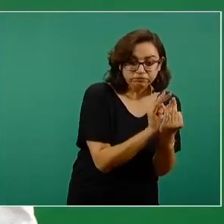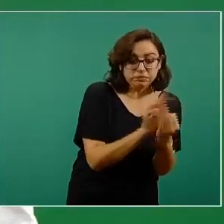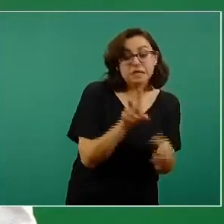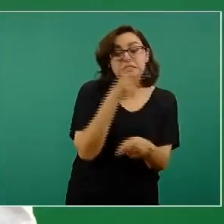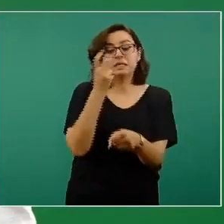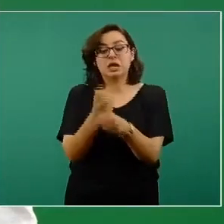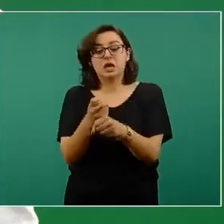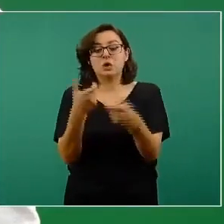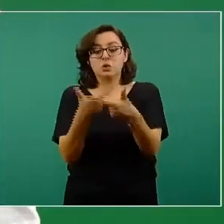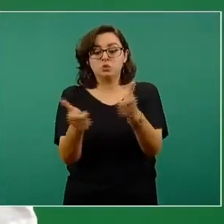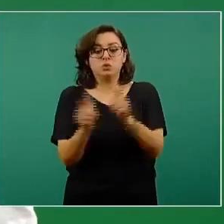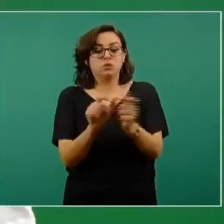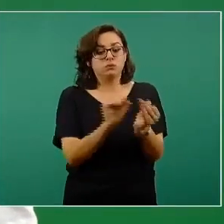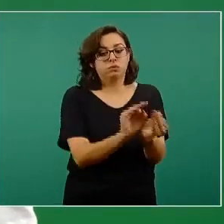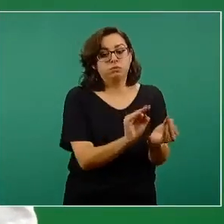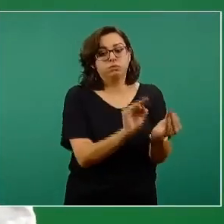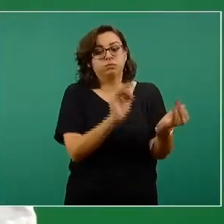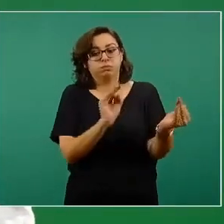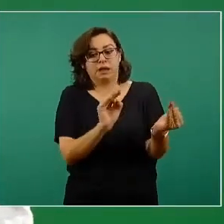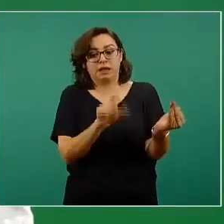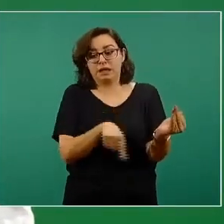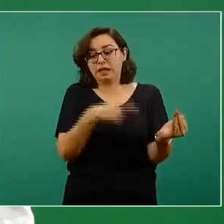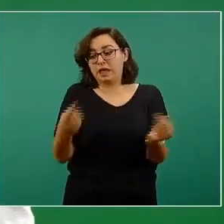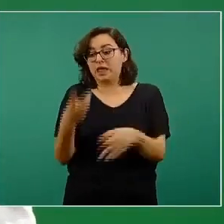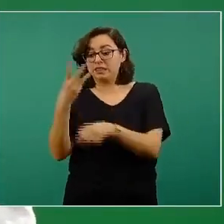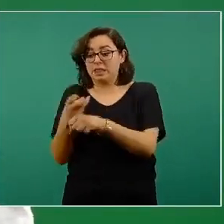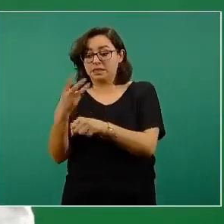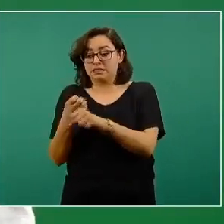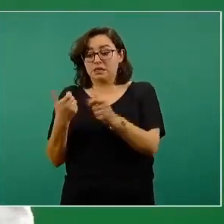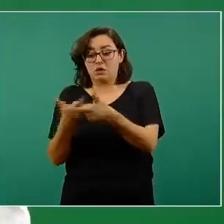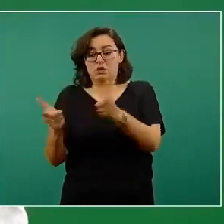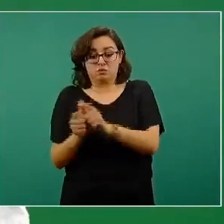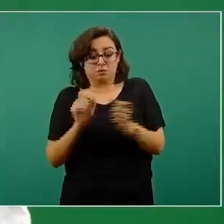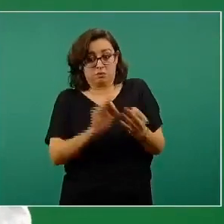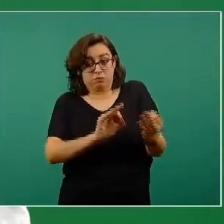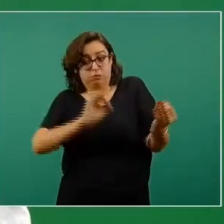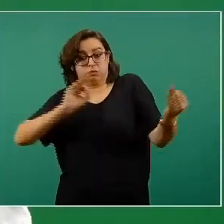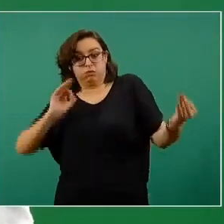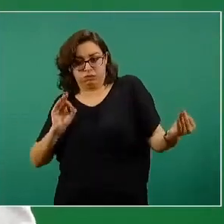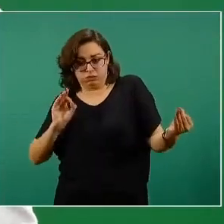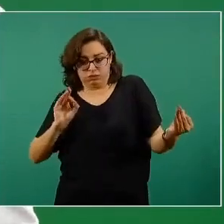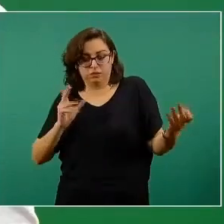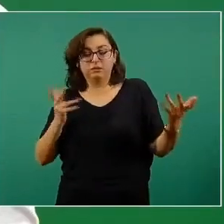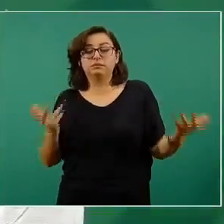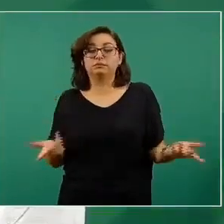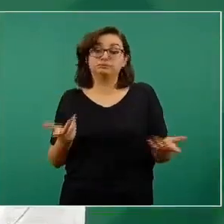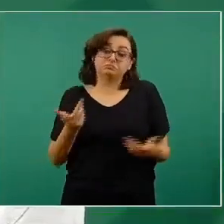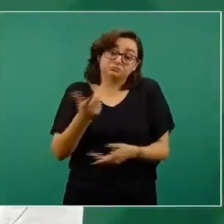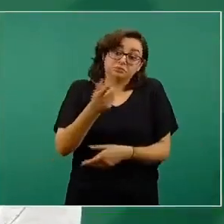confunda, y si alguien quiere confundir con esto, definitivamente lo que quiere es confundir.